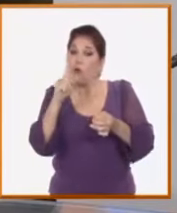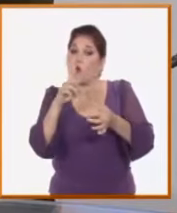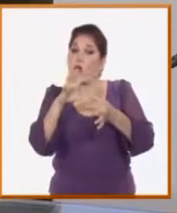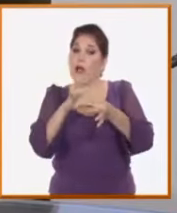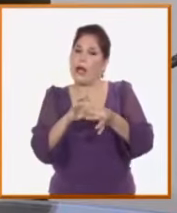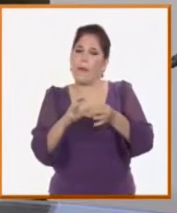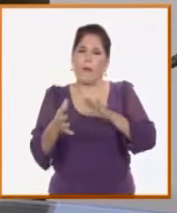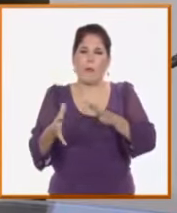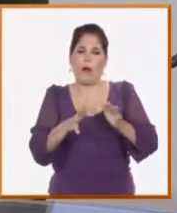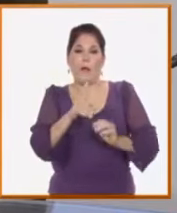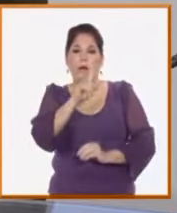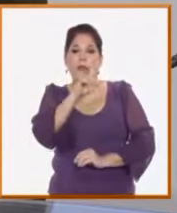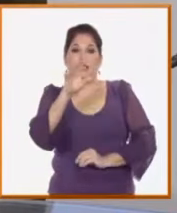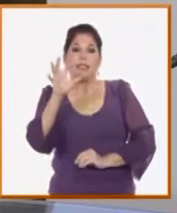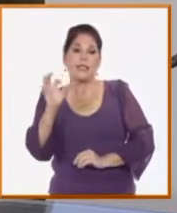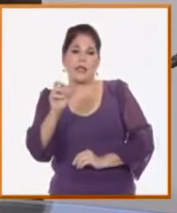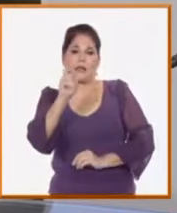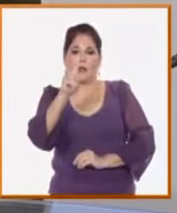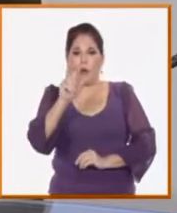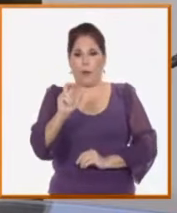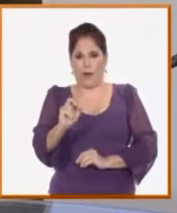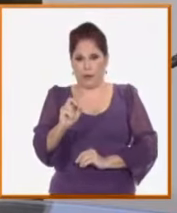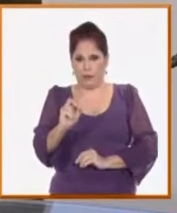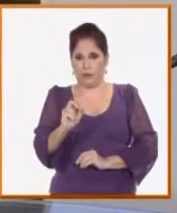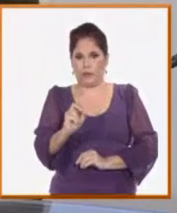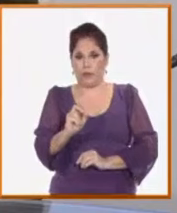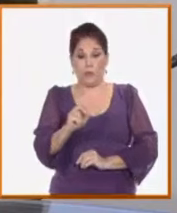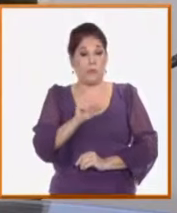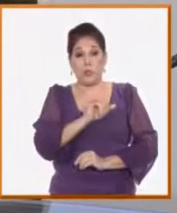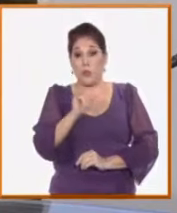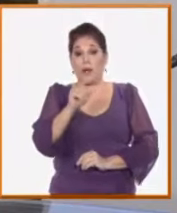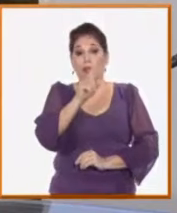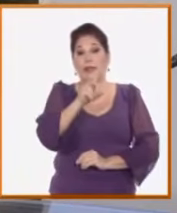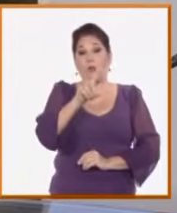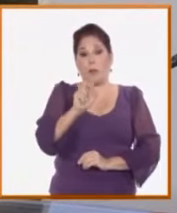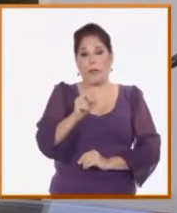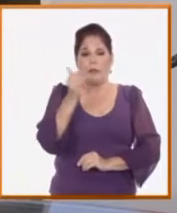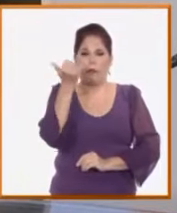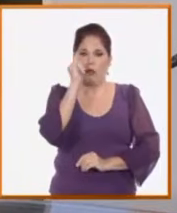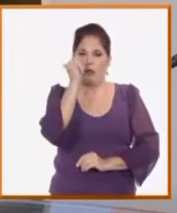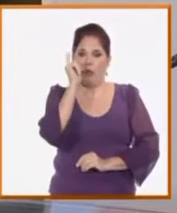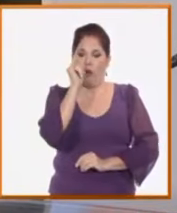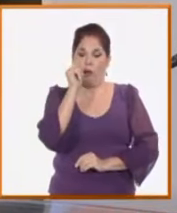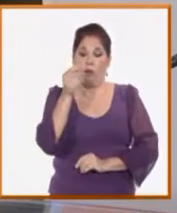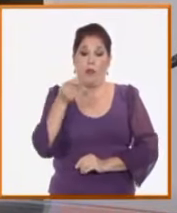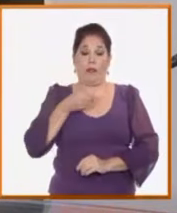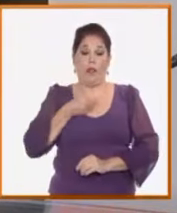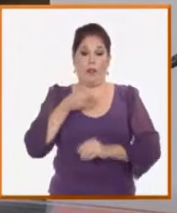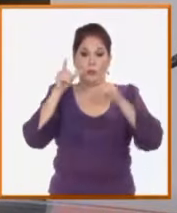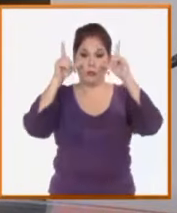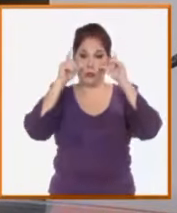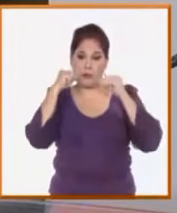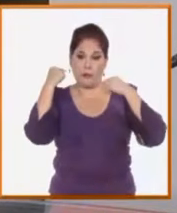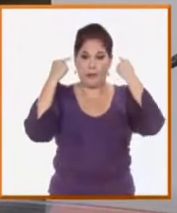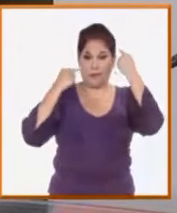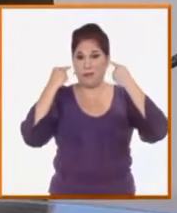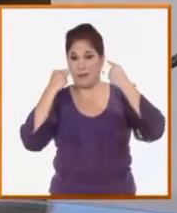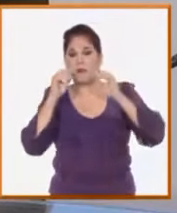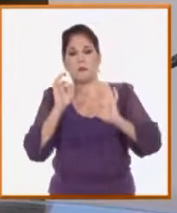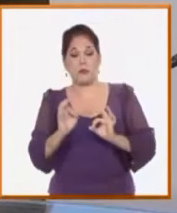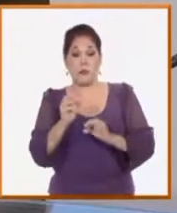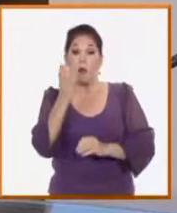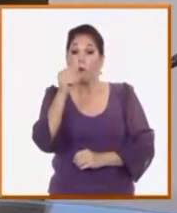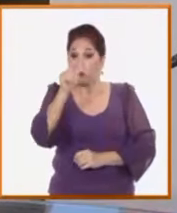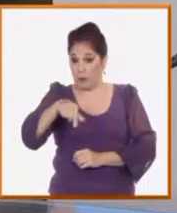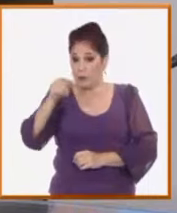alrededor de 100 a 120 dosis o lo que es lo mismo 120 cigarrillos es decir cuántas personas se pueden involucrar en